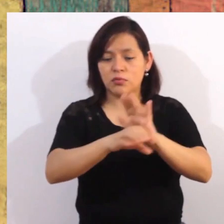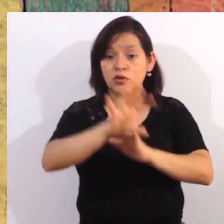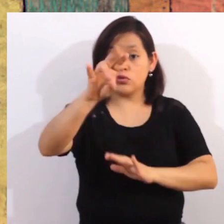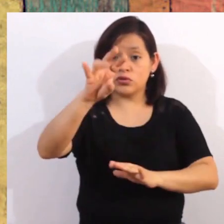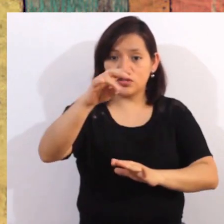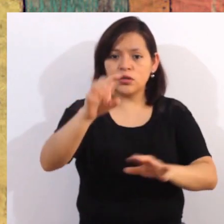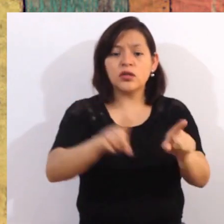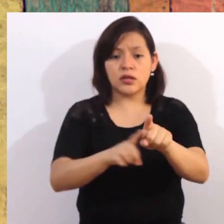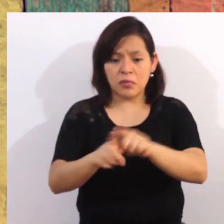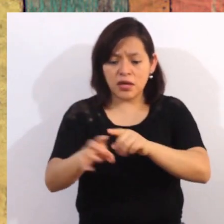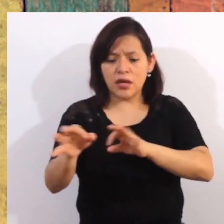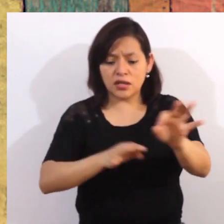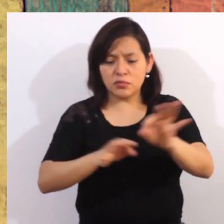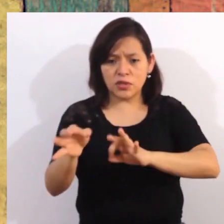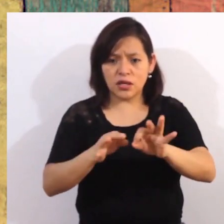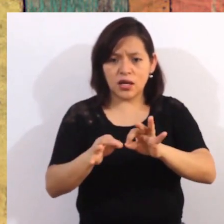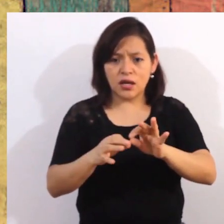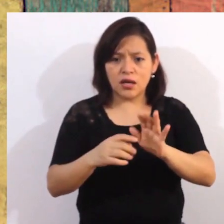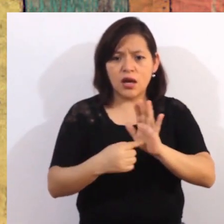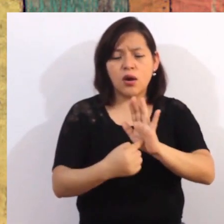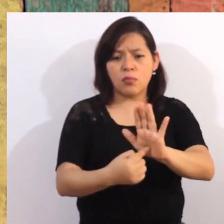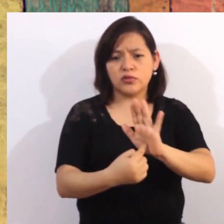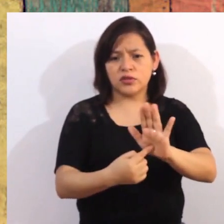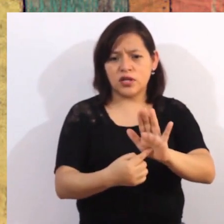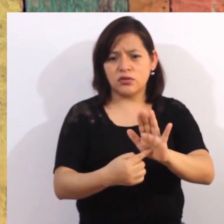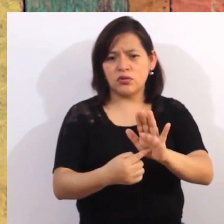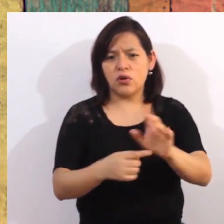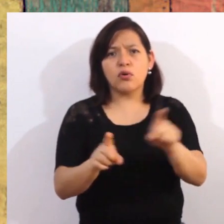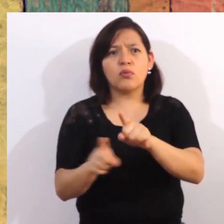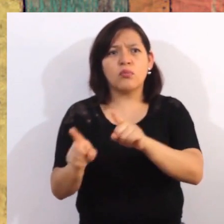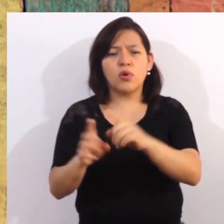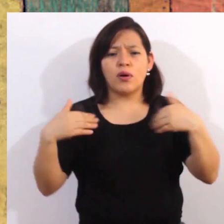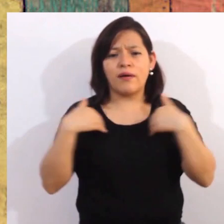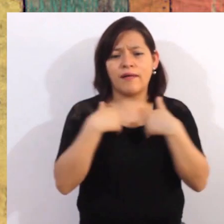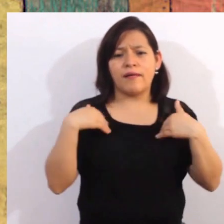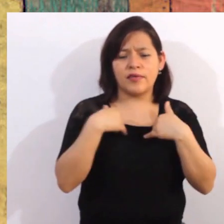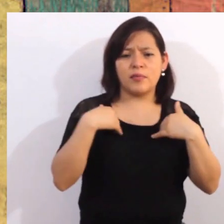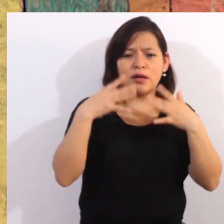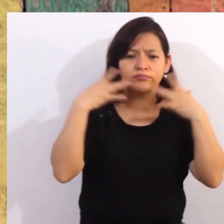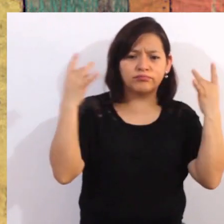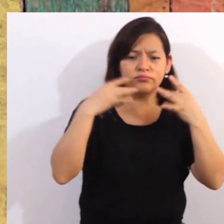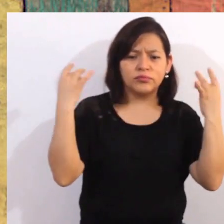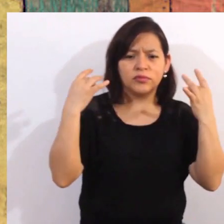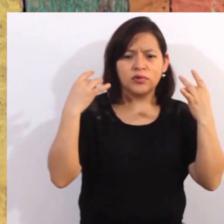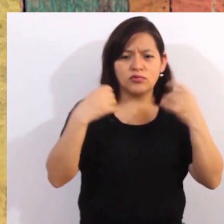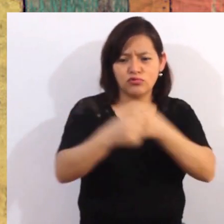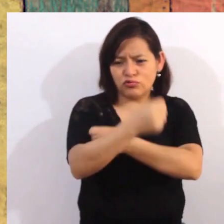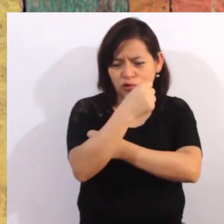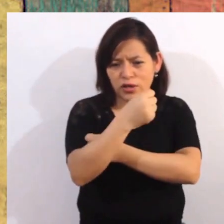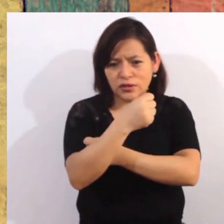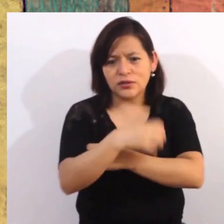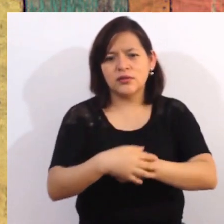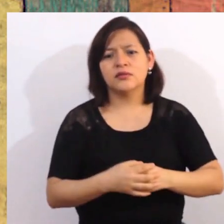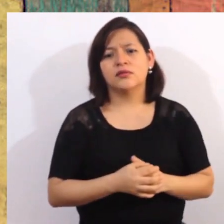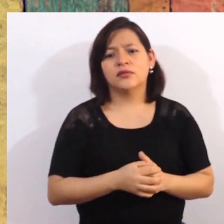también acerca del leopardo. Un leopardo, animal ágil con 4 alas de ave en sus espaldas. Un imperio